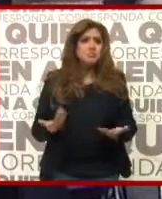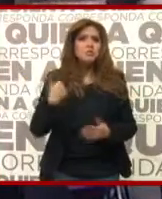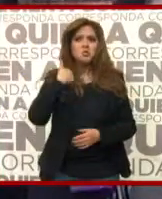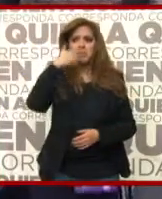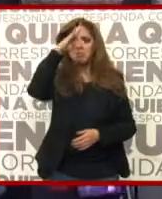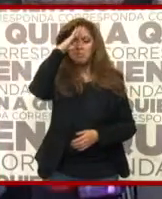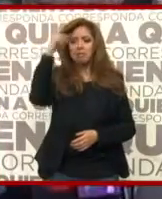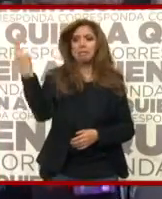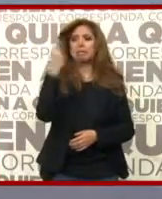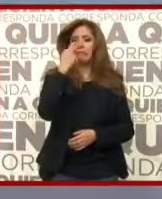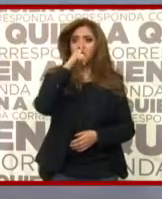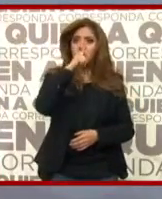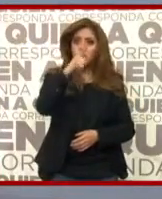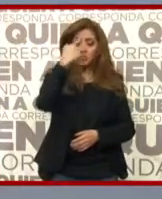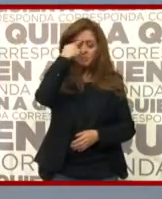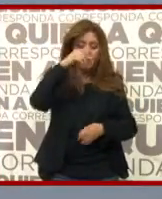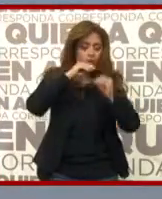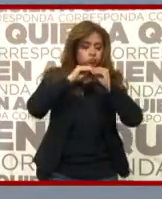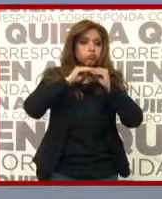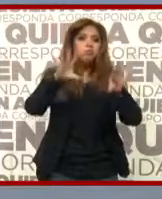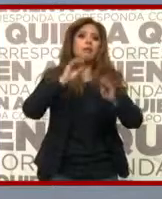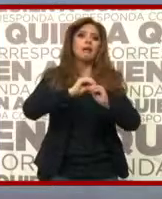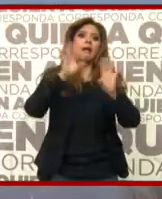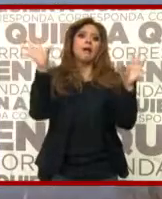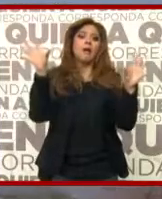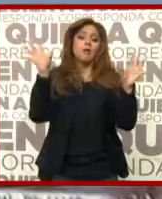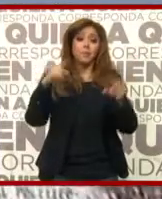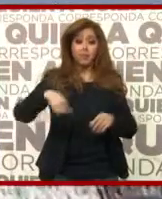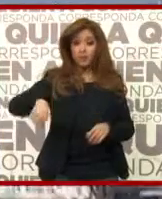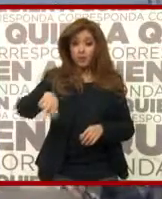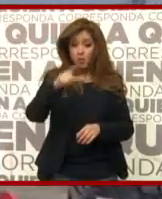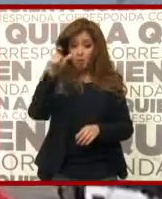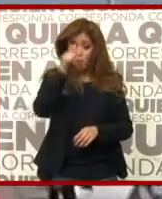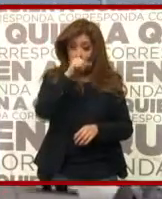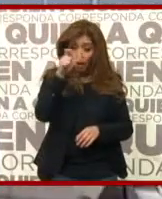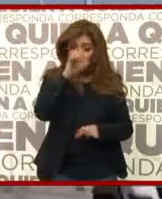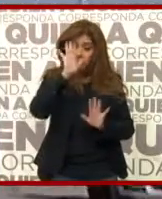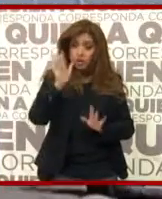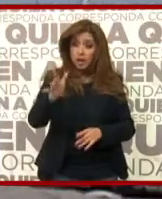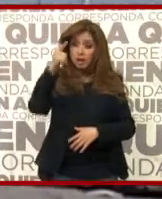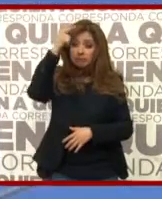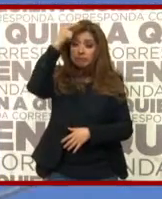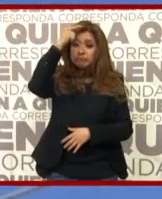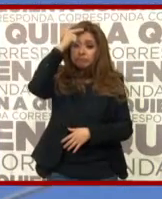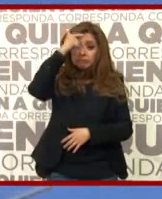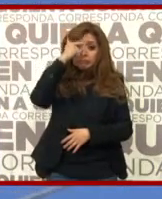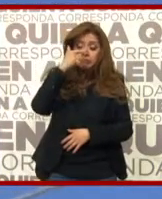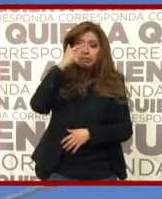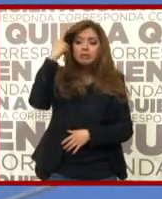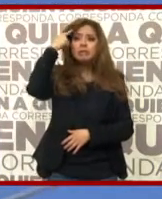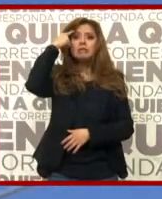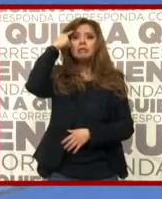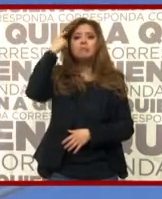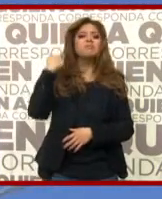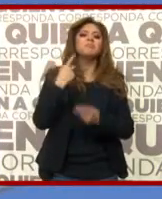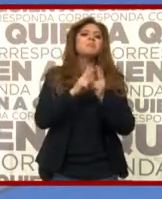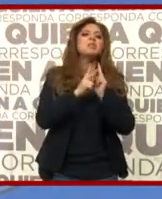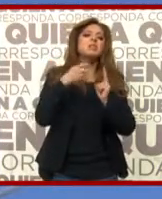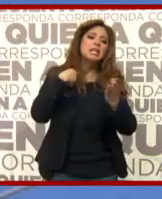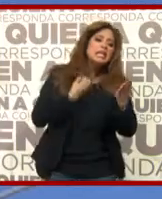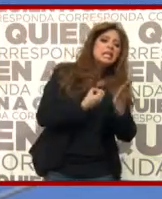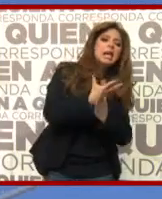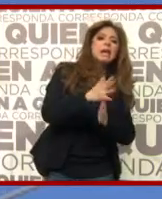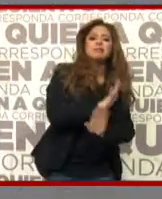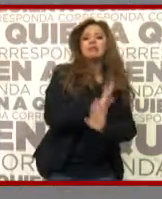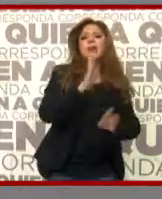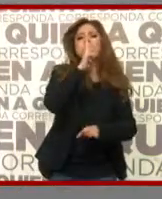luminaria, como quieran. Aseguran que al llegar las primeras horas de la noche, la mayoría de los vecinos optan por quedarse dentro de sus